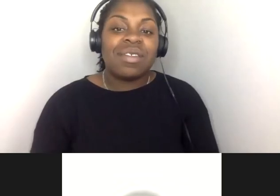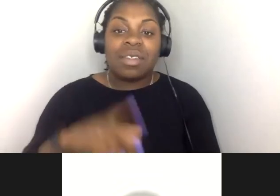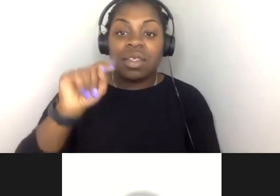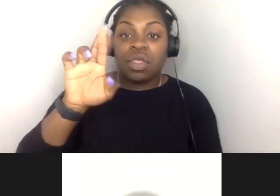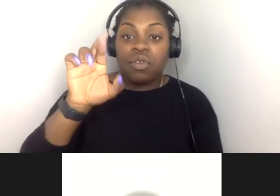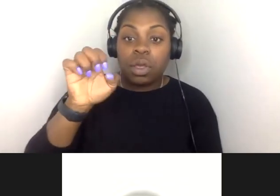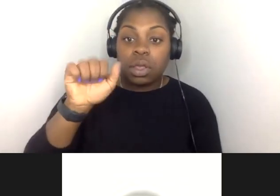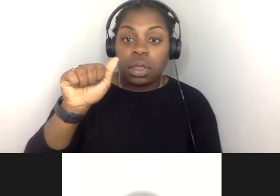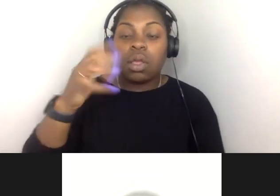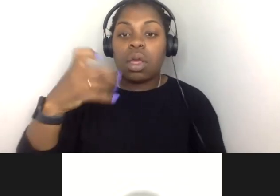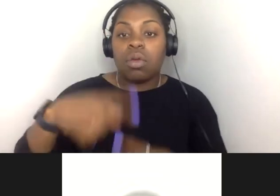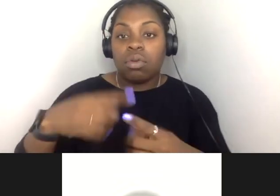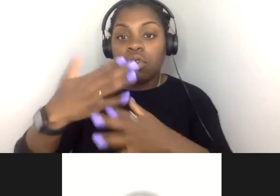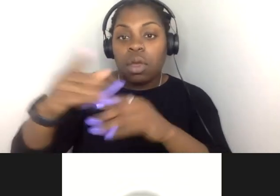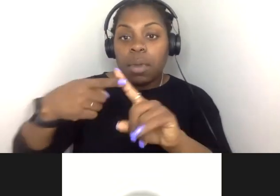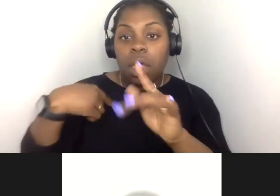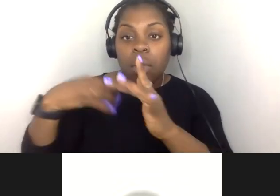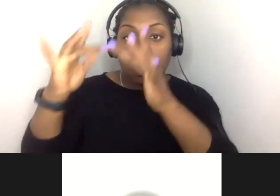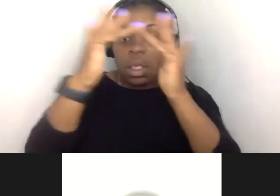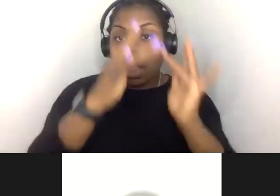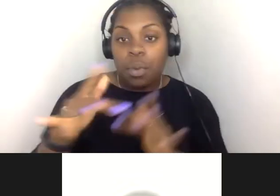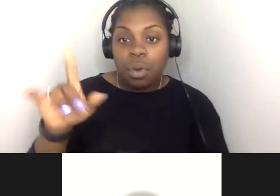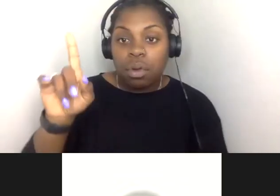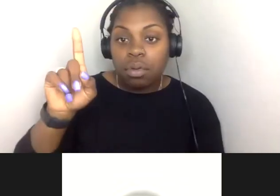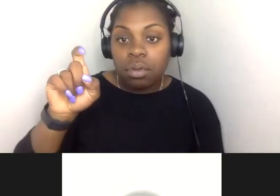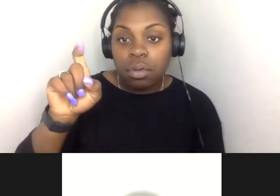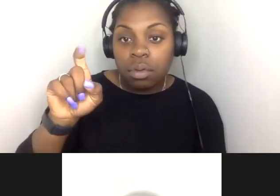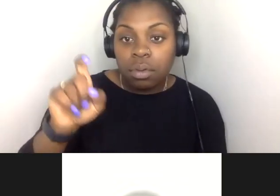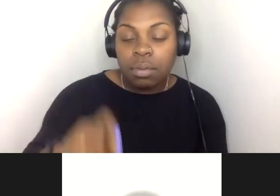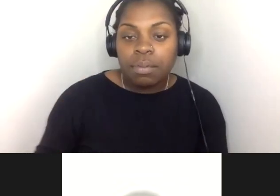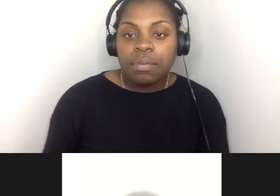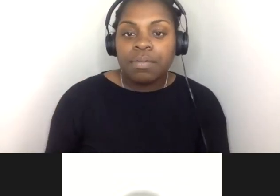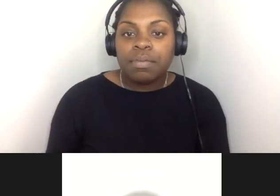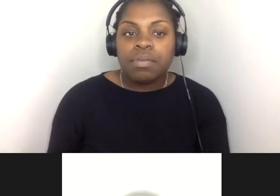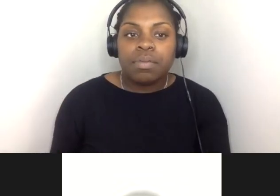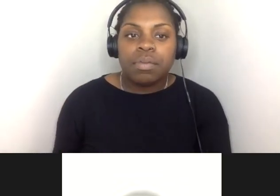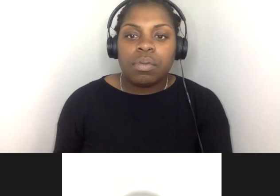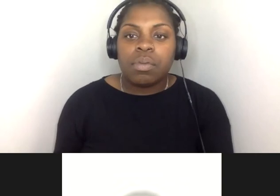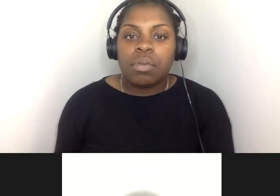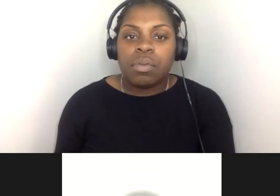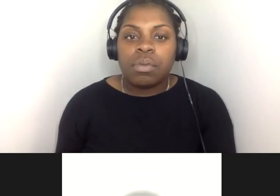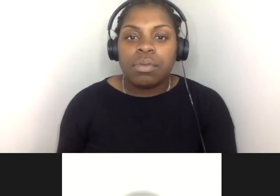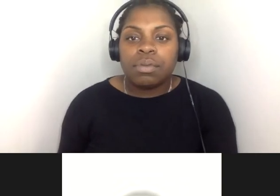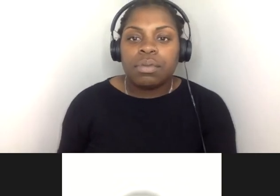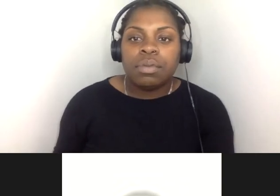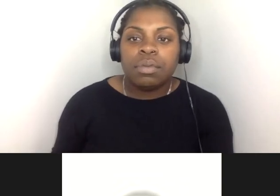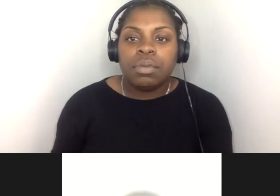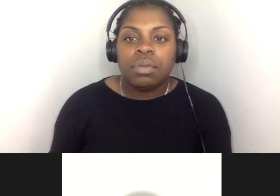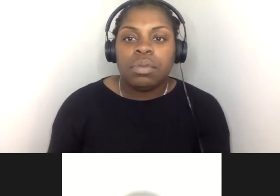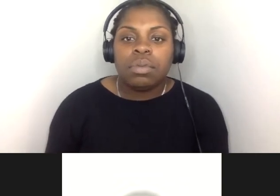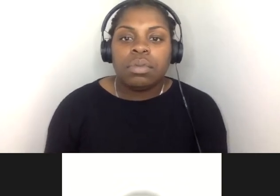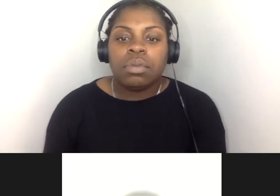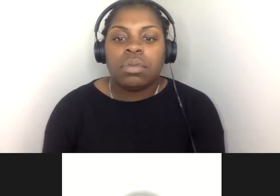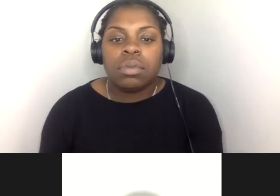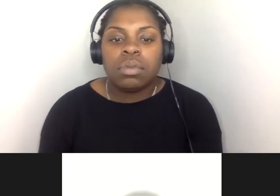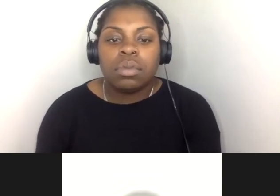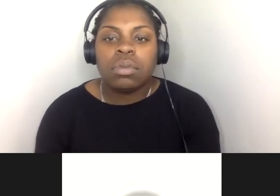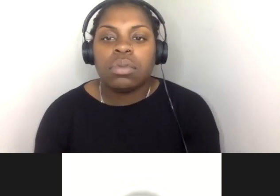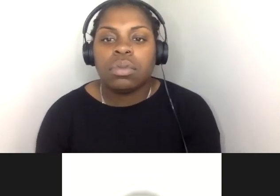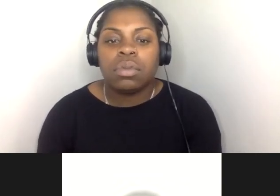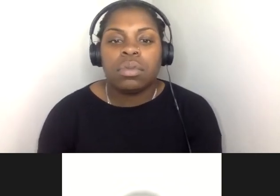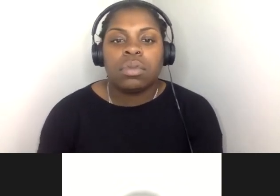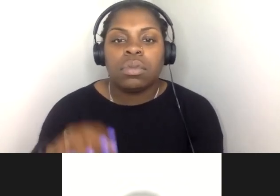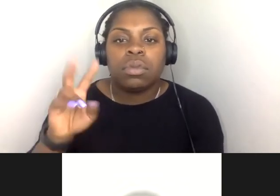conversación. Gracias. Si quisieran compartir sobre nuestra red, si quieres compartir sobre la red también.